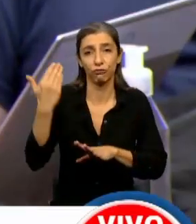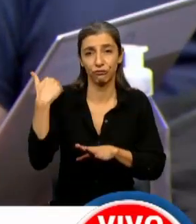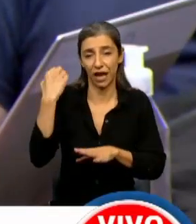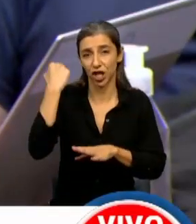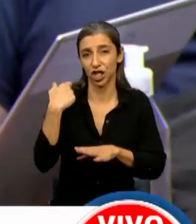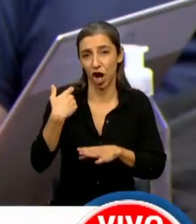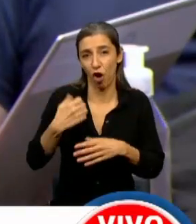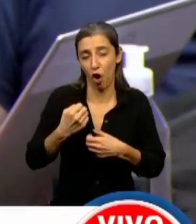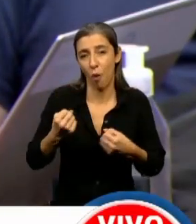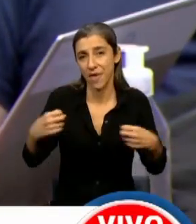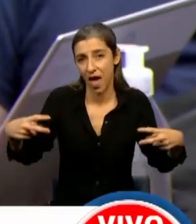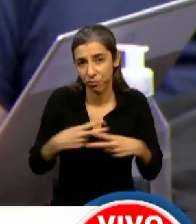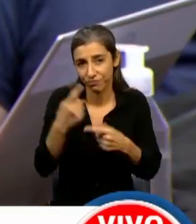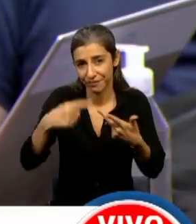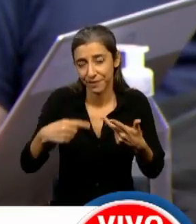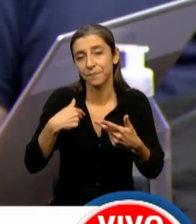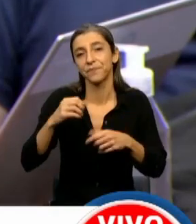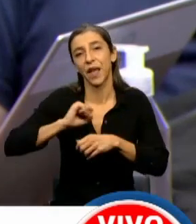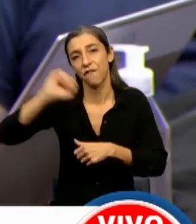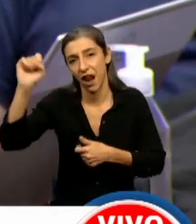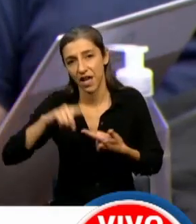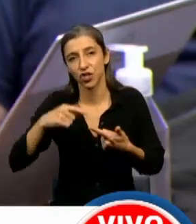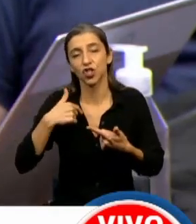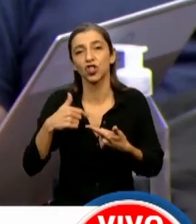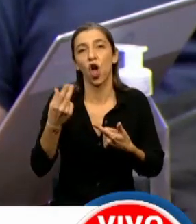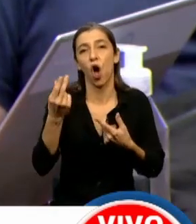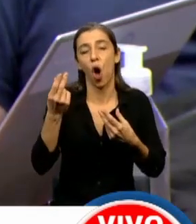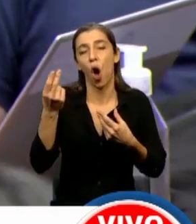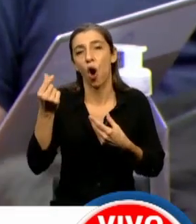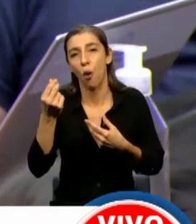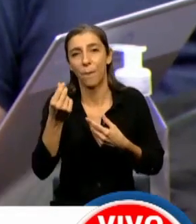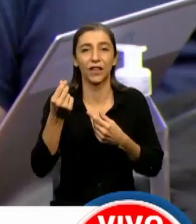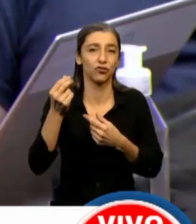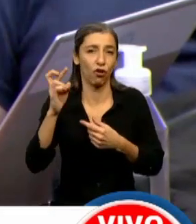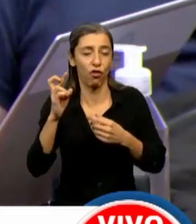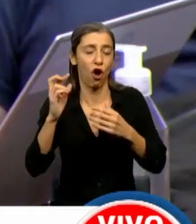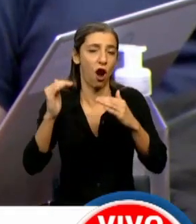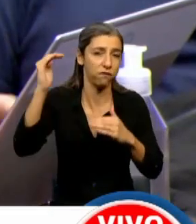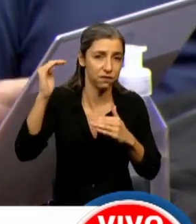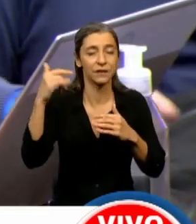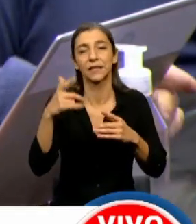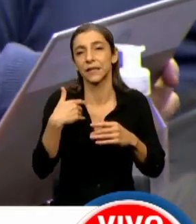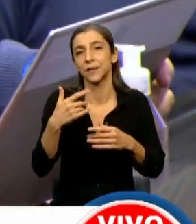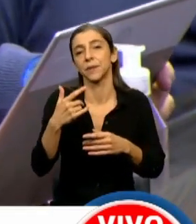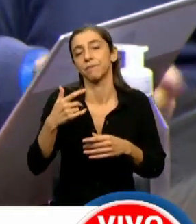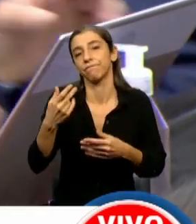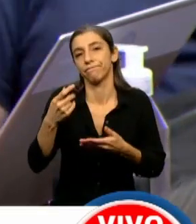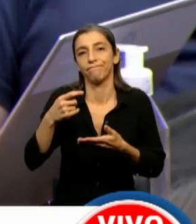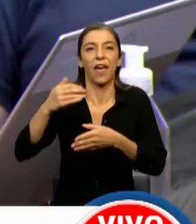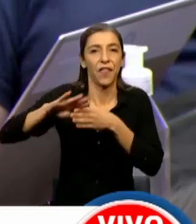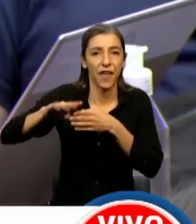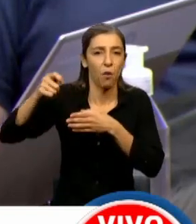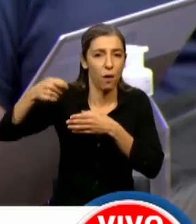la inflación más alta de los últimos 30 años, devaluaciones sucesivas, sobreendeudamiento, default, todas las cosas que ya hemos dicho repetidas